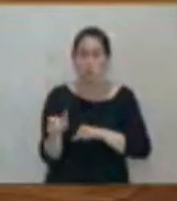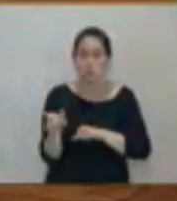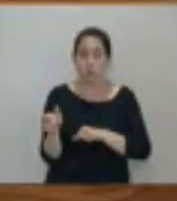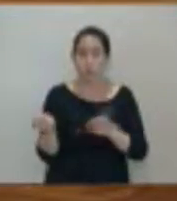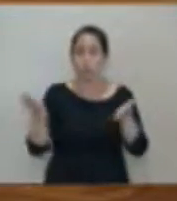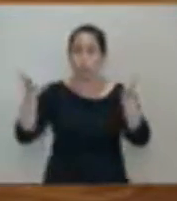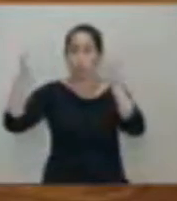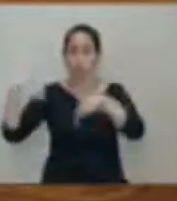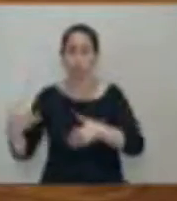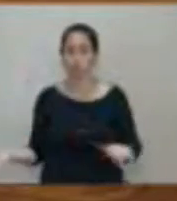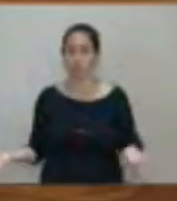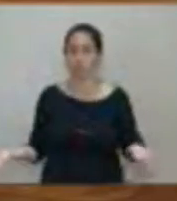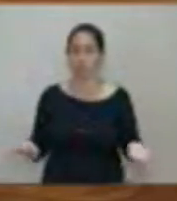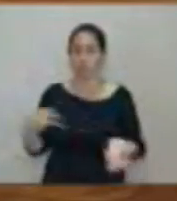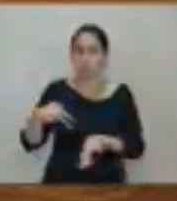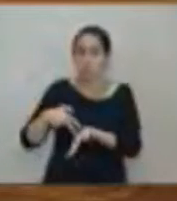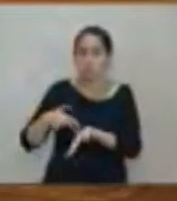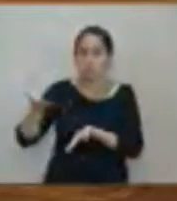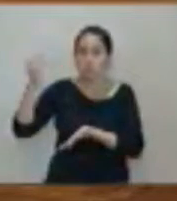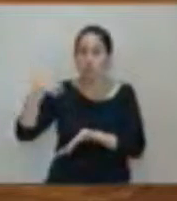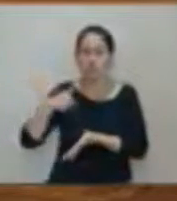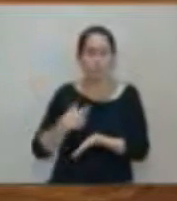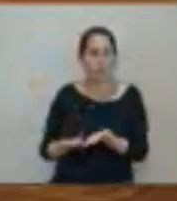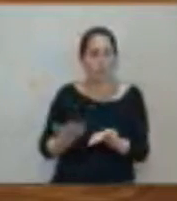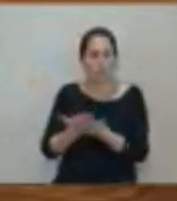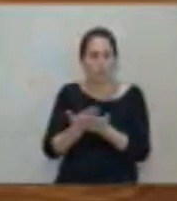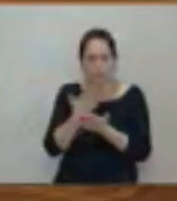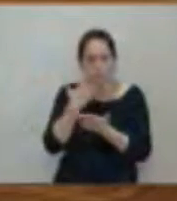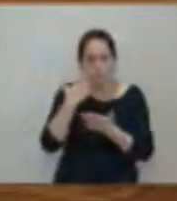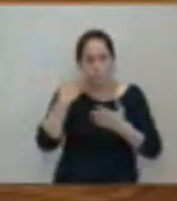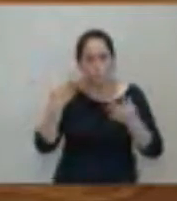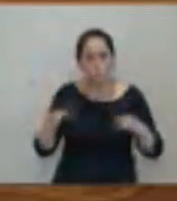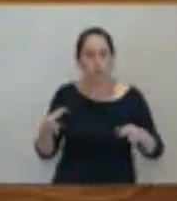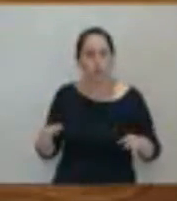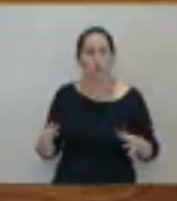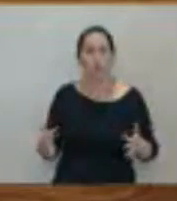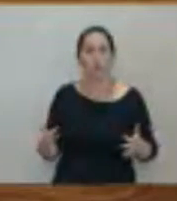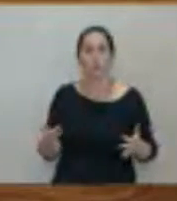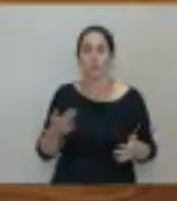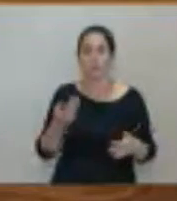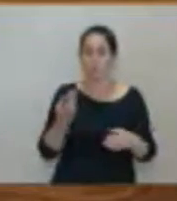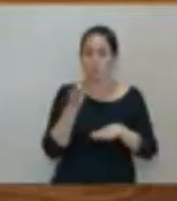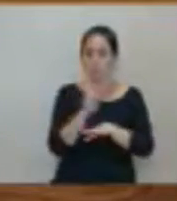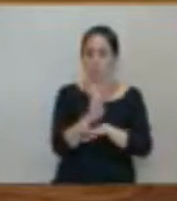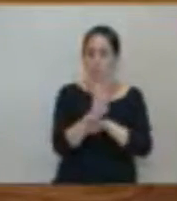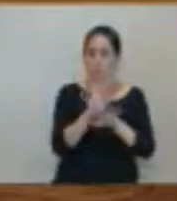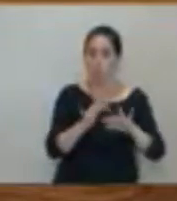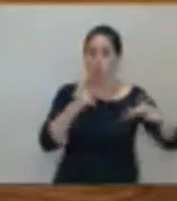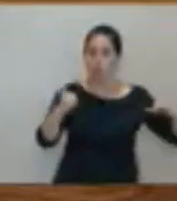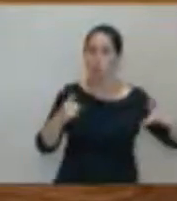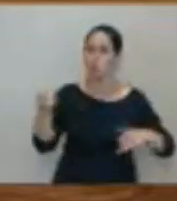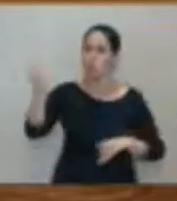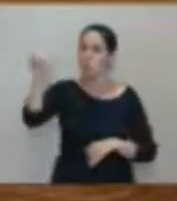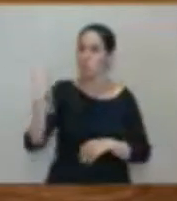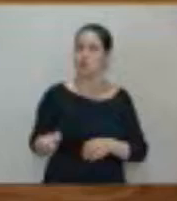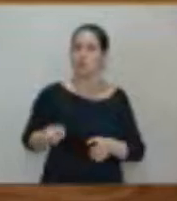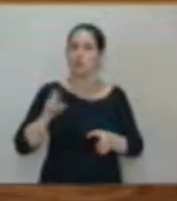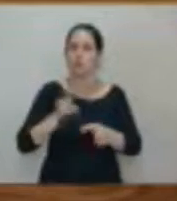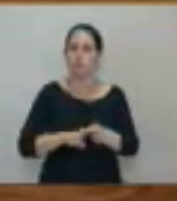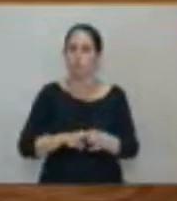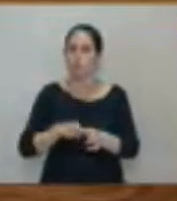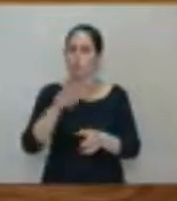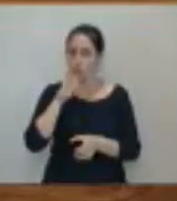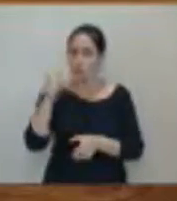ausente. Yo le pediría, con humildad, que un Parlamento del que usted forma parte, porque es